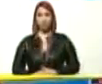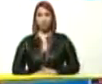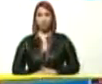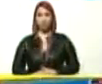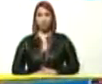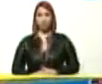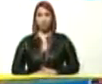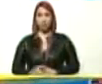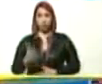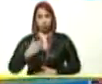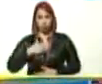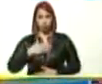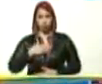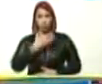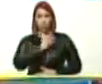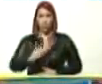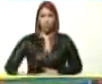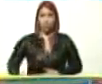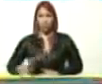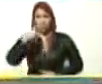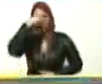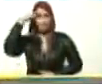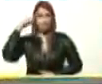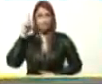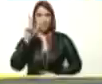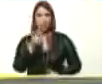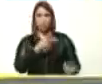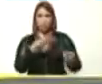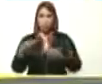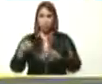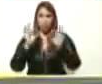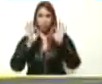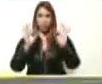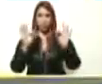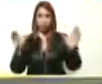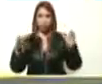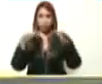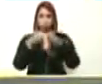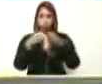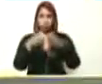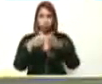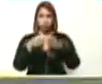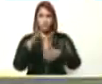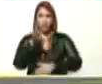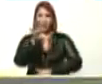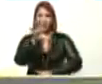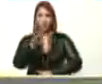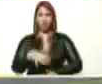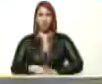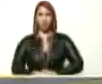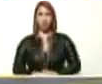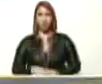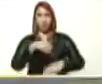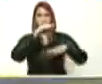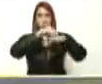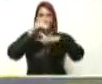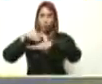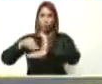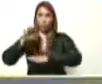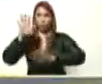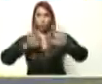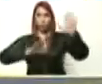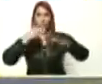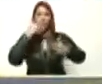presidente del partido socialista de venezuela invitado especial a esta reunión del bloque de la patria someto consideración la